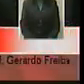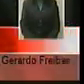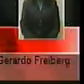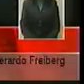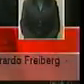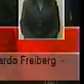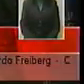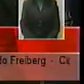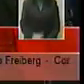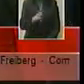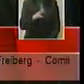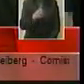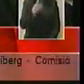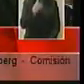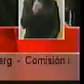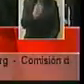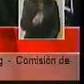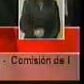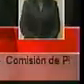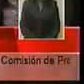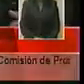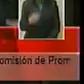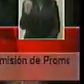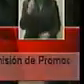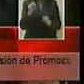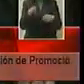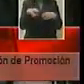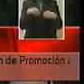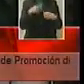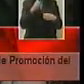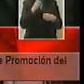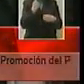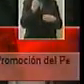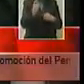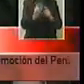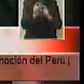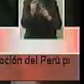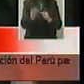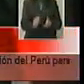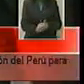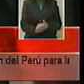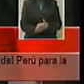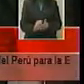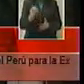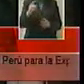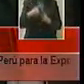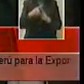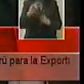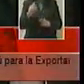Yo quisiera añadir lo siguiente. Primero, reafirmar todo lo dicho por el congresista Octavio